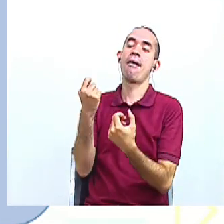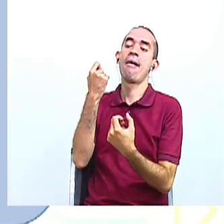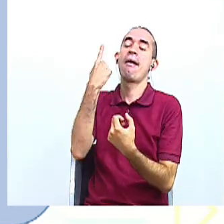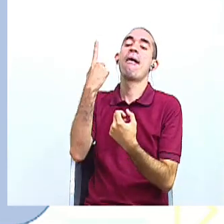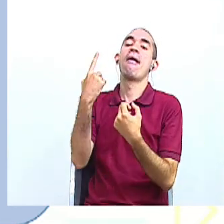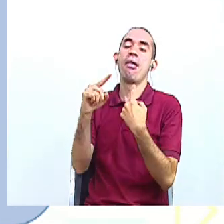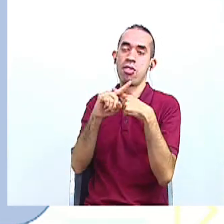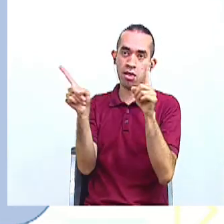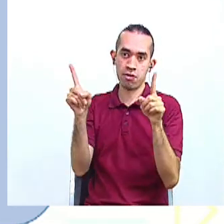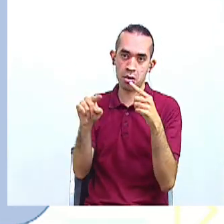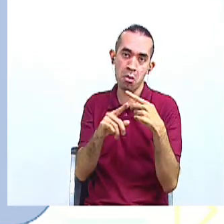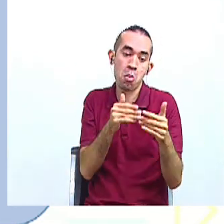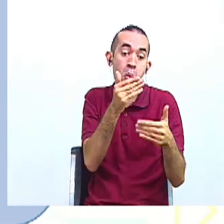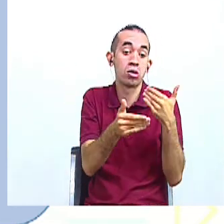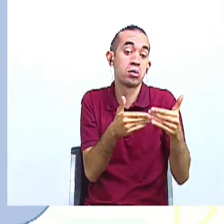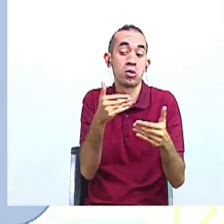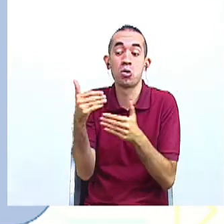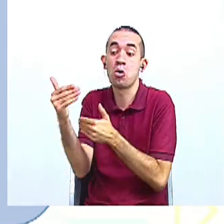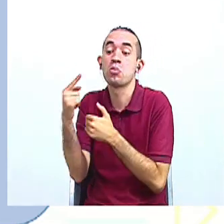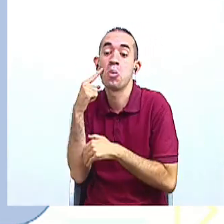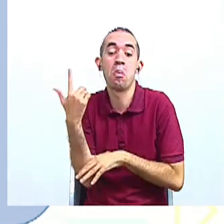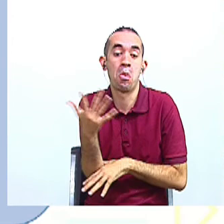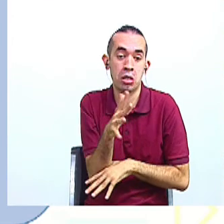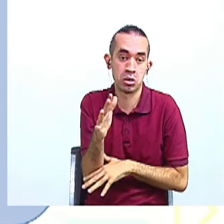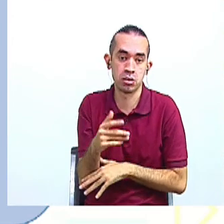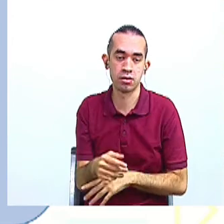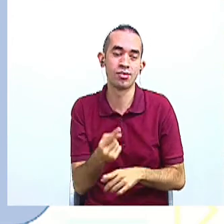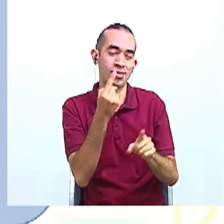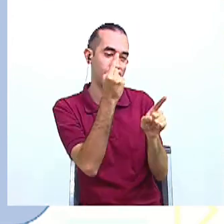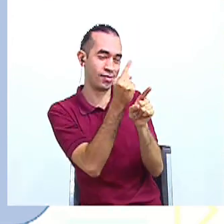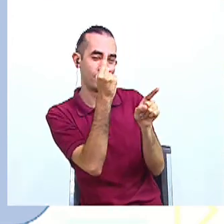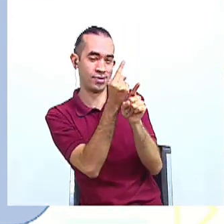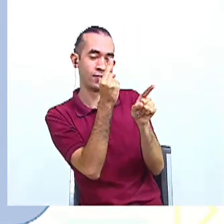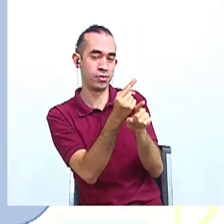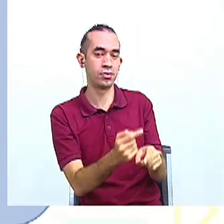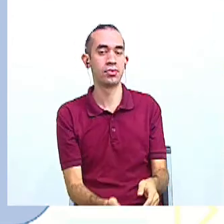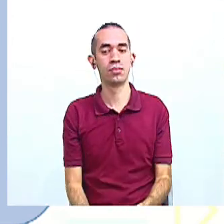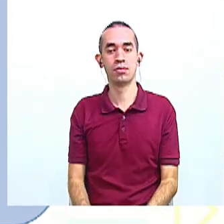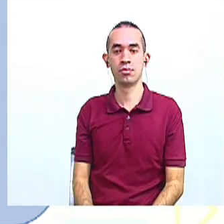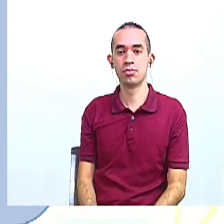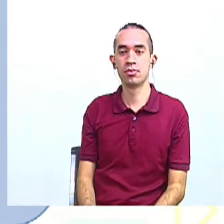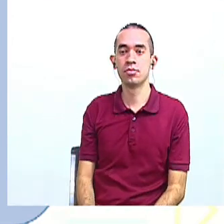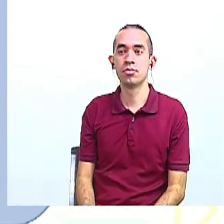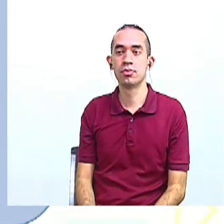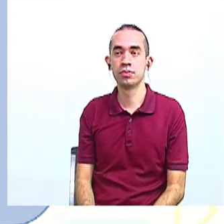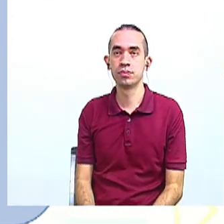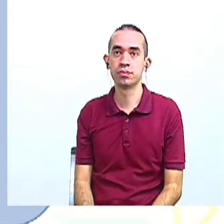tienen procedimientos muy, muy parecidos. Exactamente.